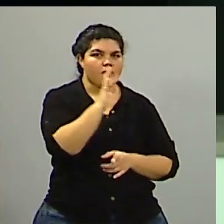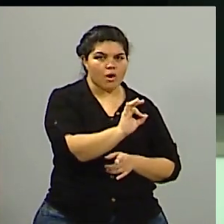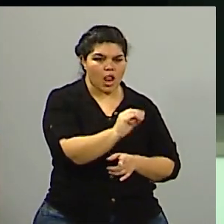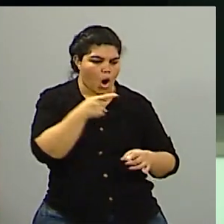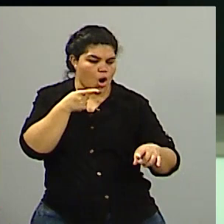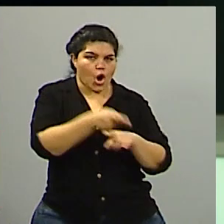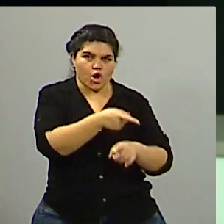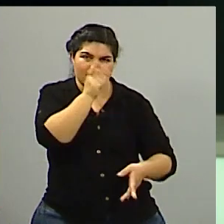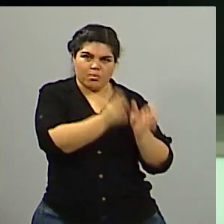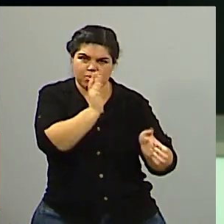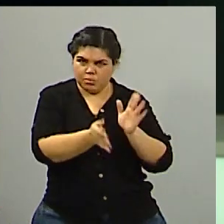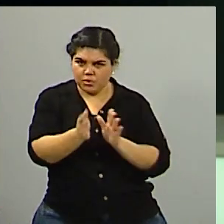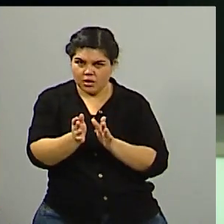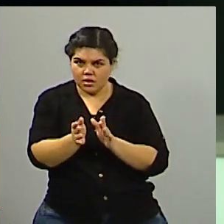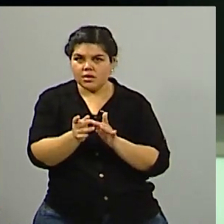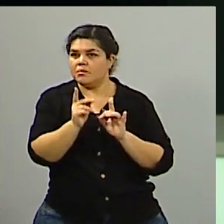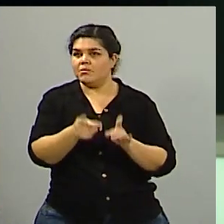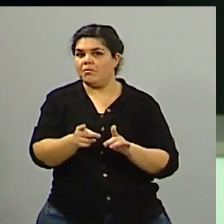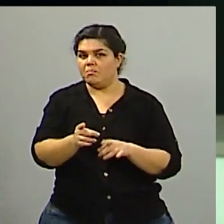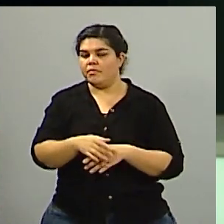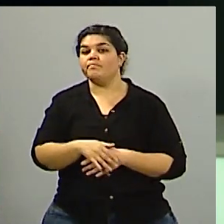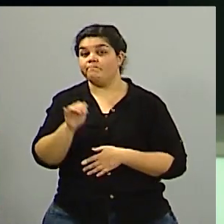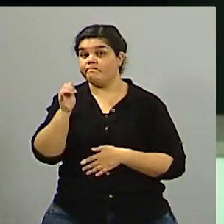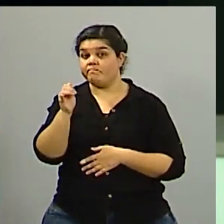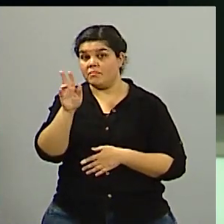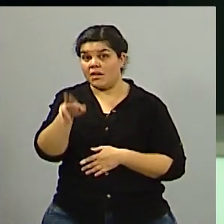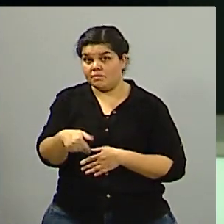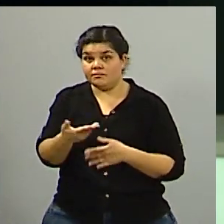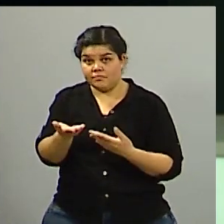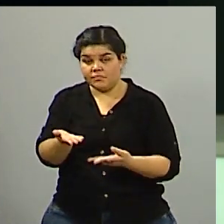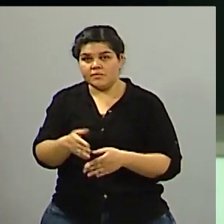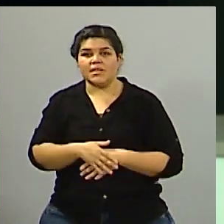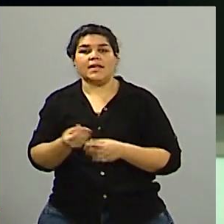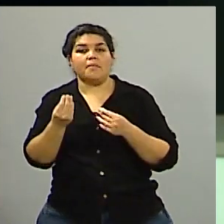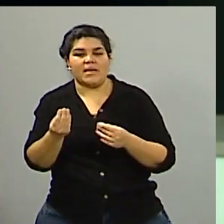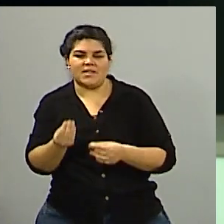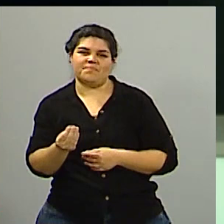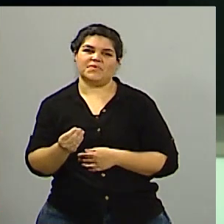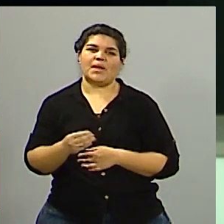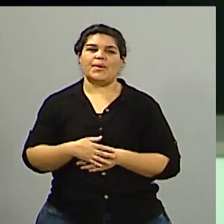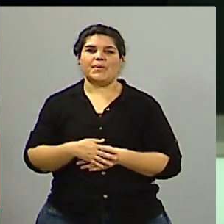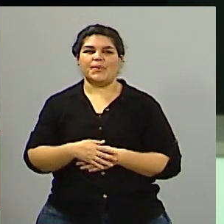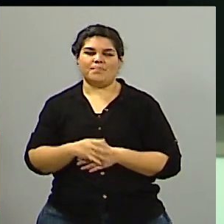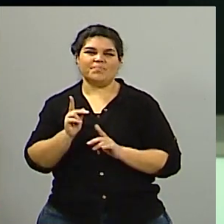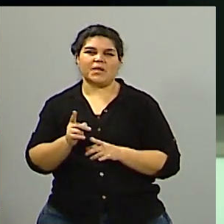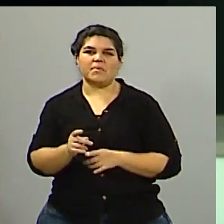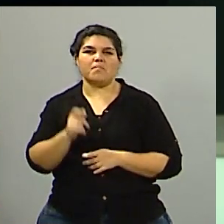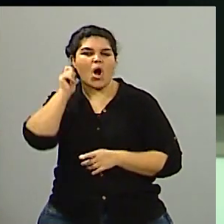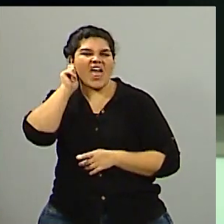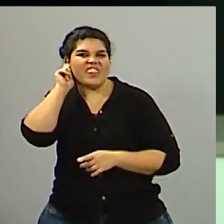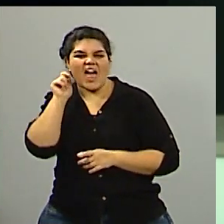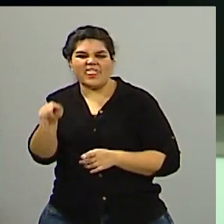mantiene una misma lógica donde se cruzan ya no solamente el viejismo, o edadismo, esta discriminación por